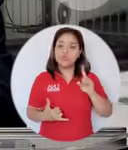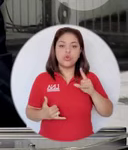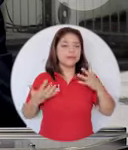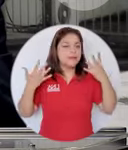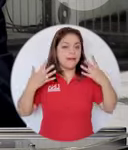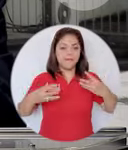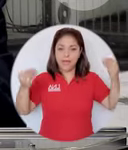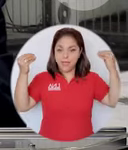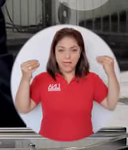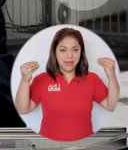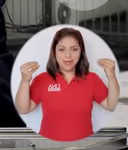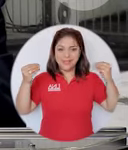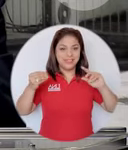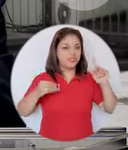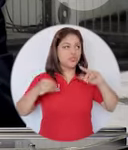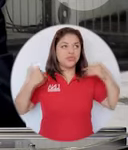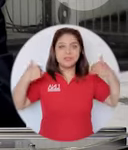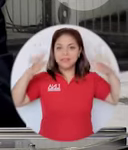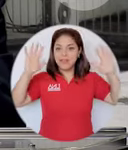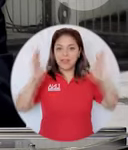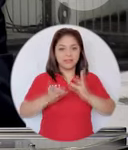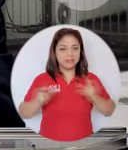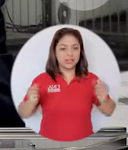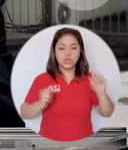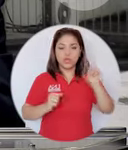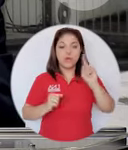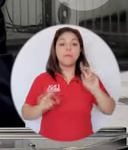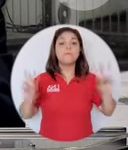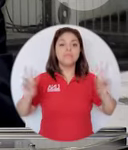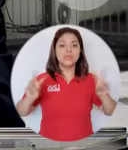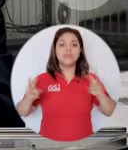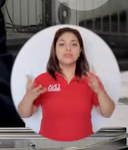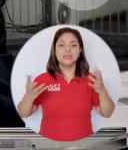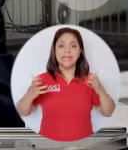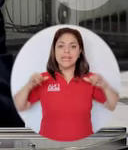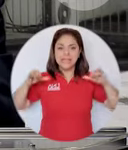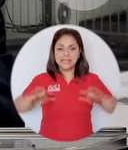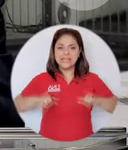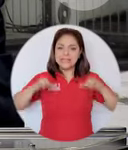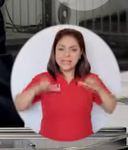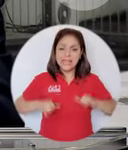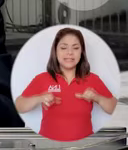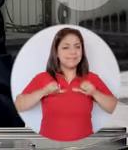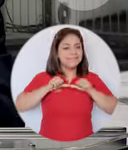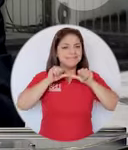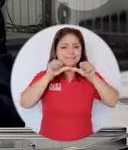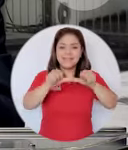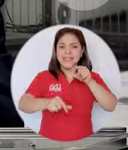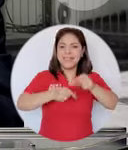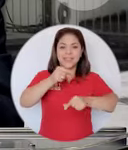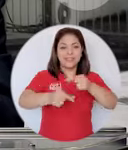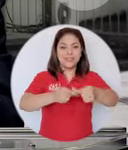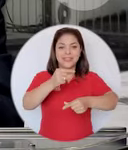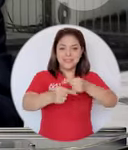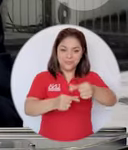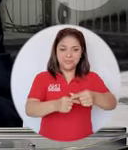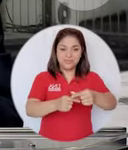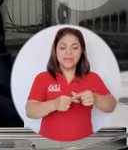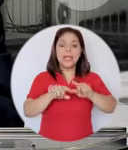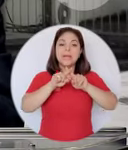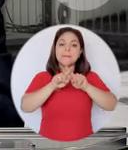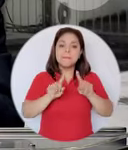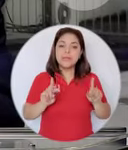virus no se va a ir. No. Es decir, el virus buscará cómo perpetuarse generación tras generación.